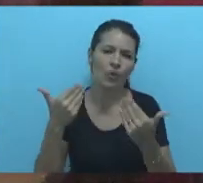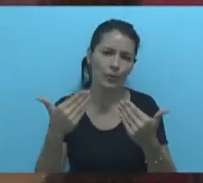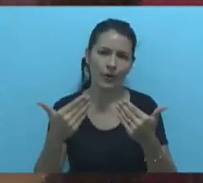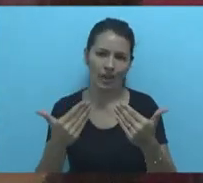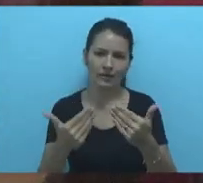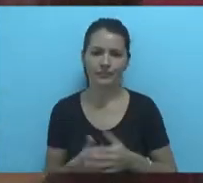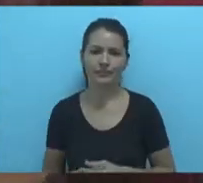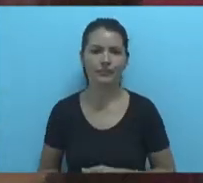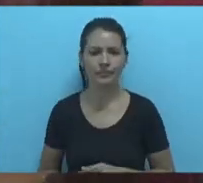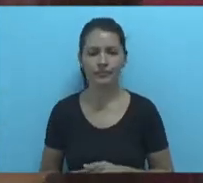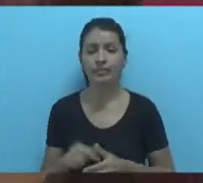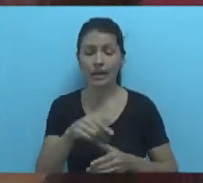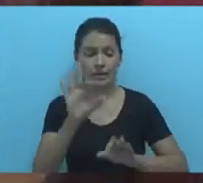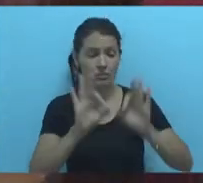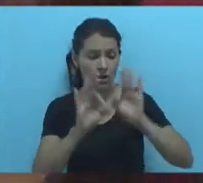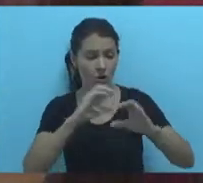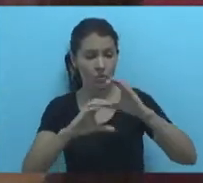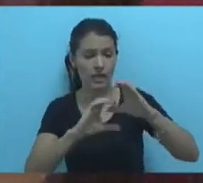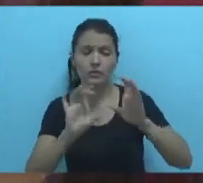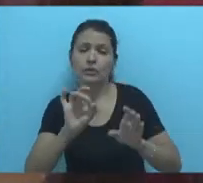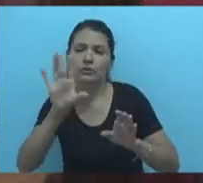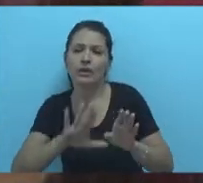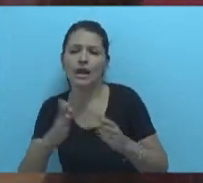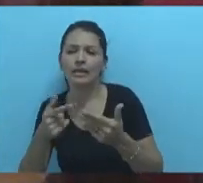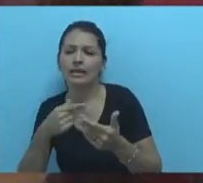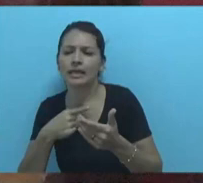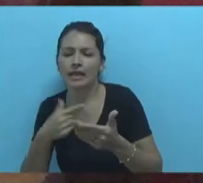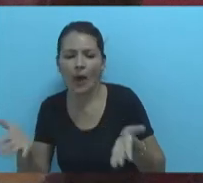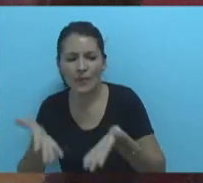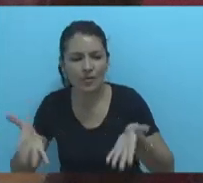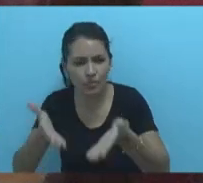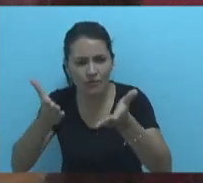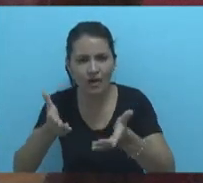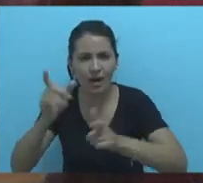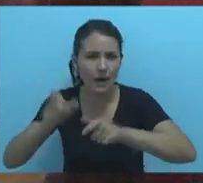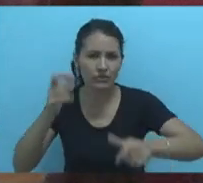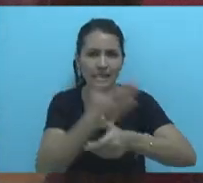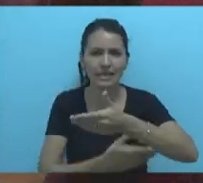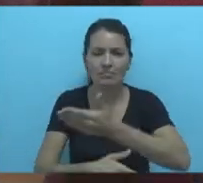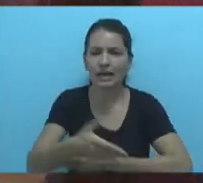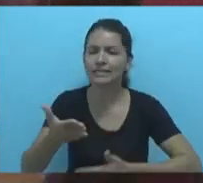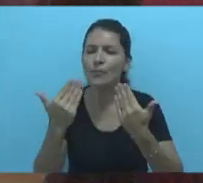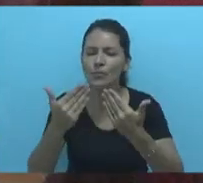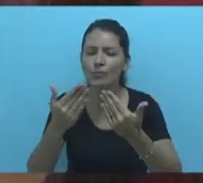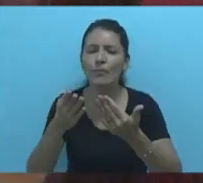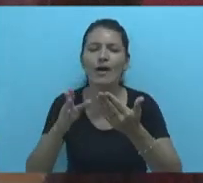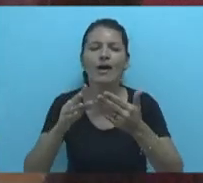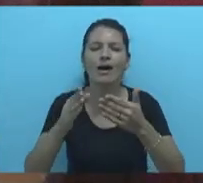de comunicación tiene la intención de promover esa accesibilidad y por lo tanto se solicita